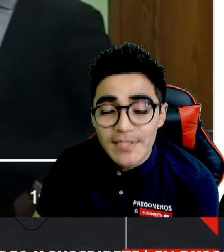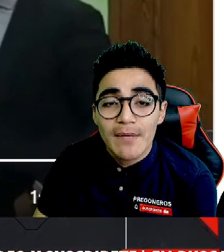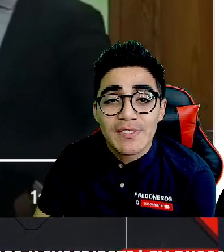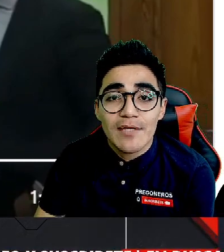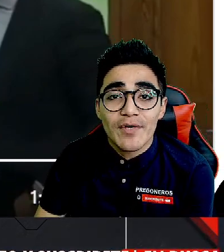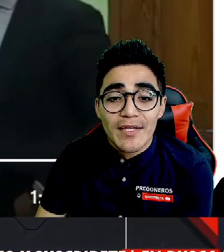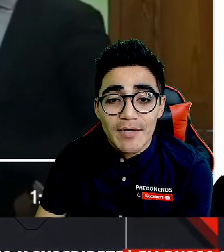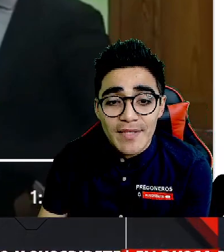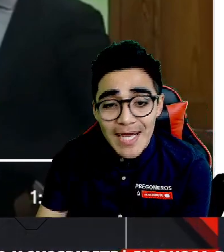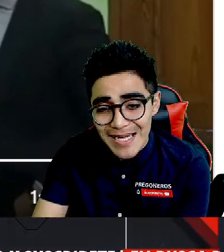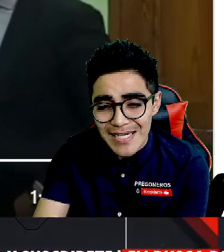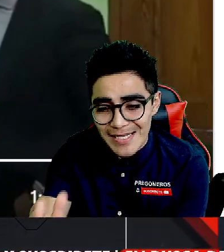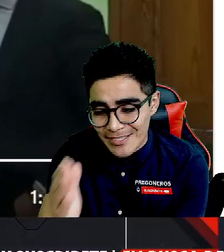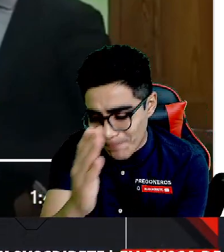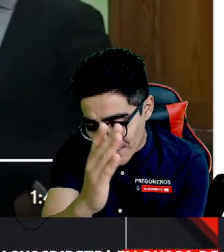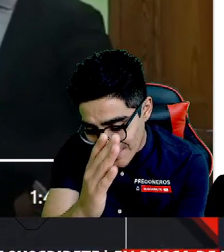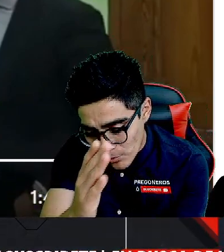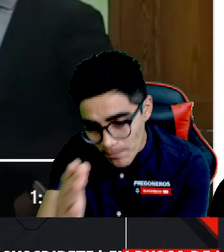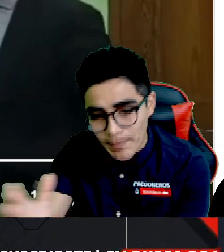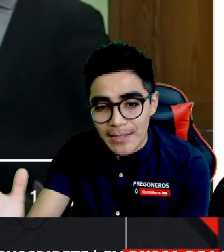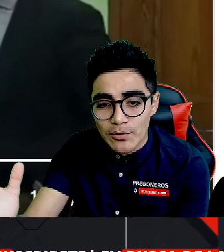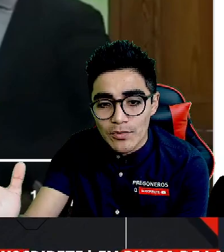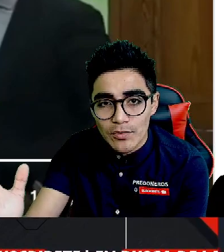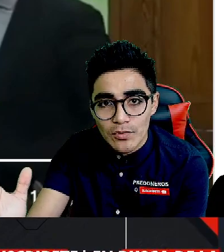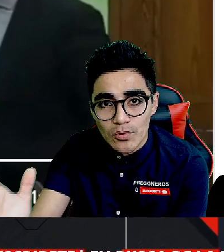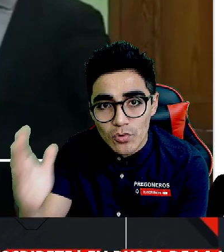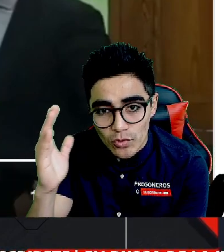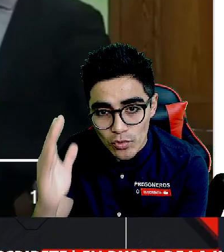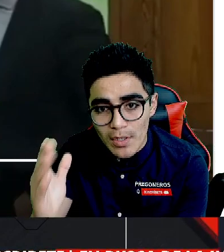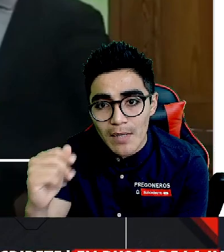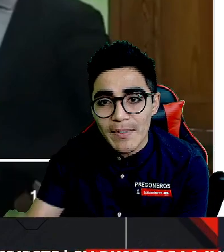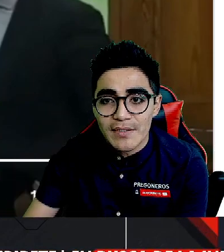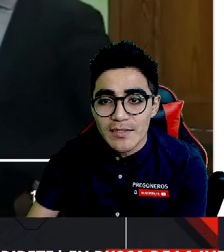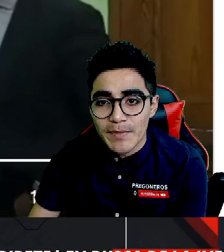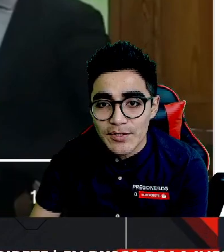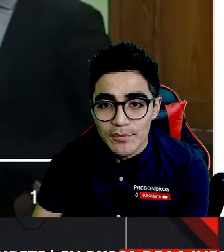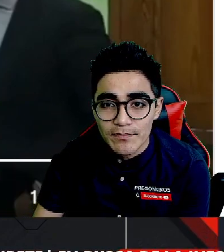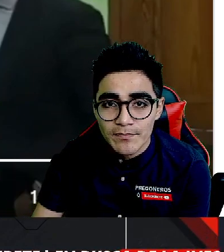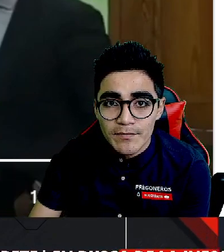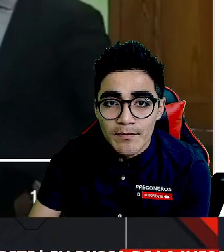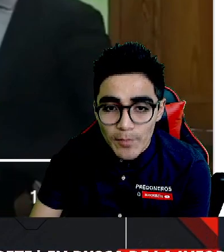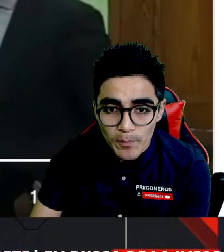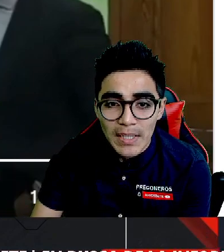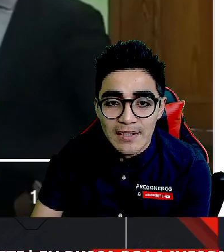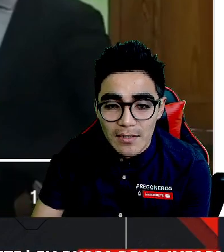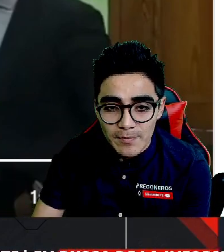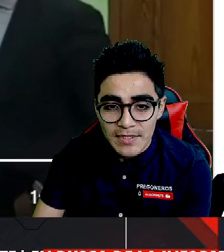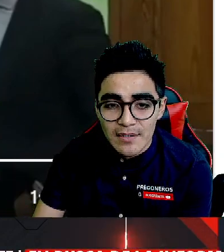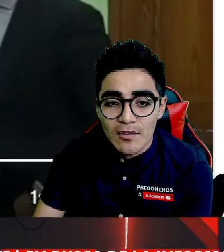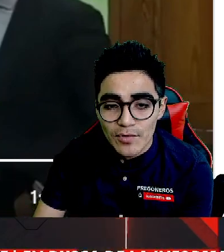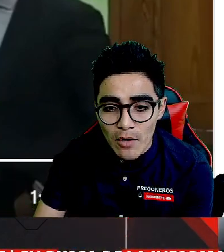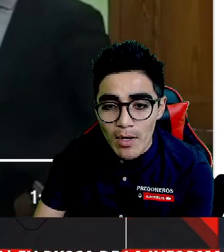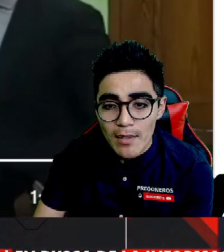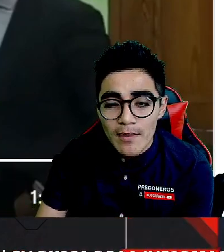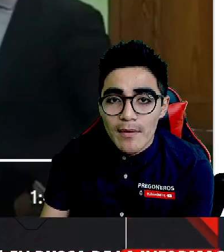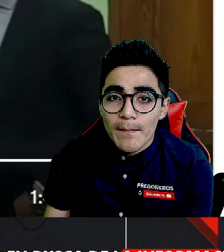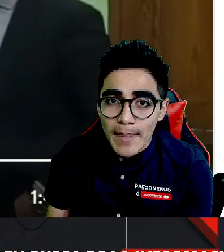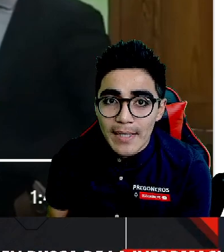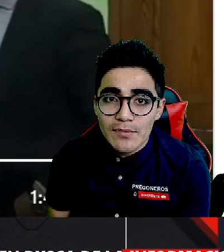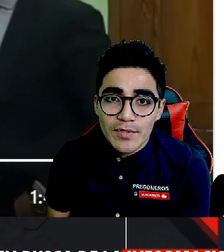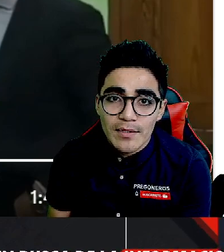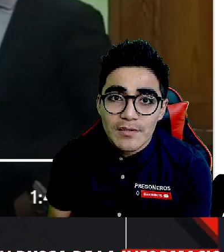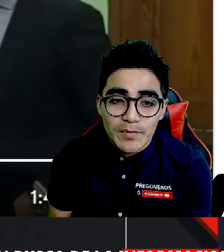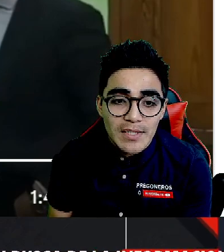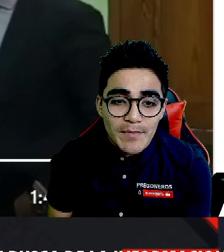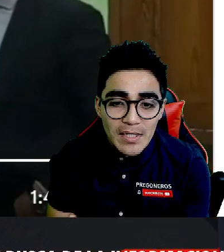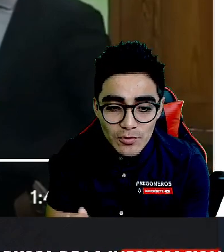emisión, que sigan pasando un agradable día. Les pasé completo toda la participación por parte del representante de Conagua para